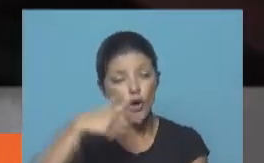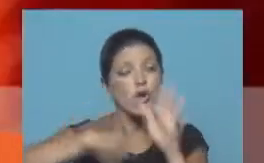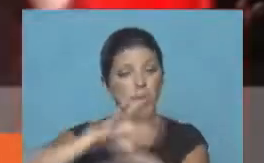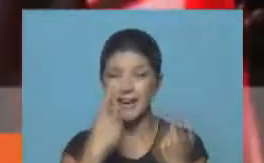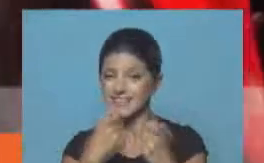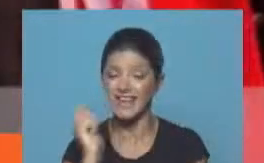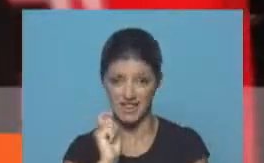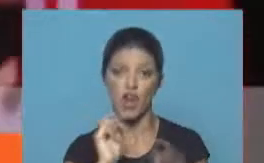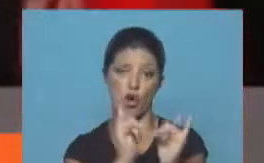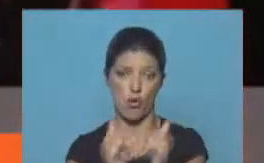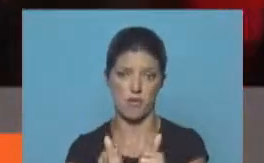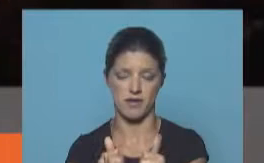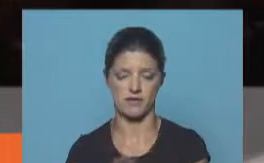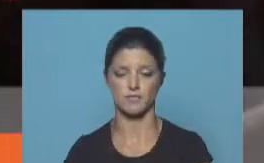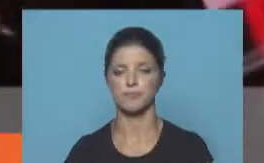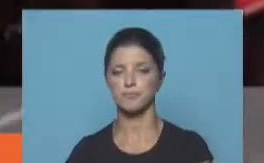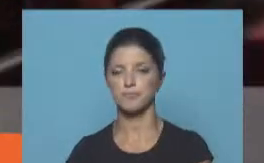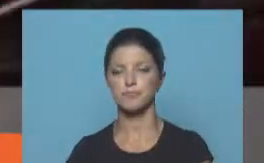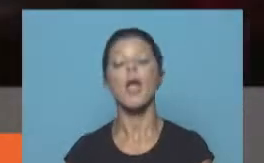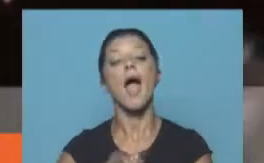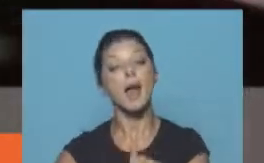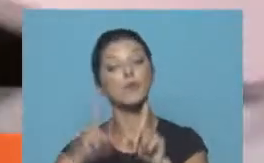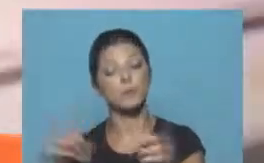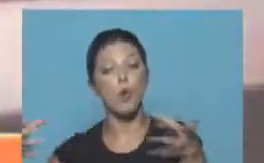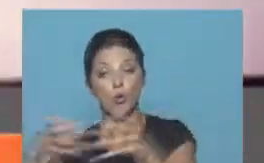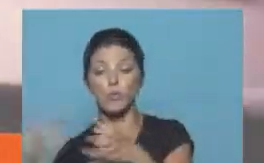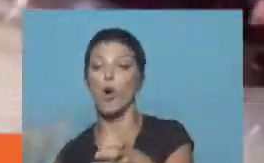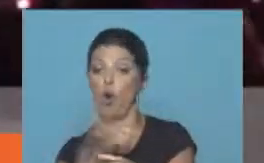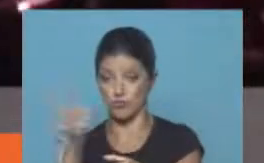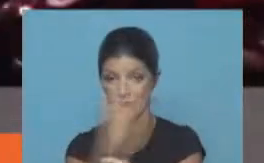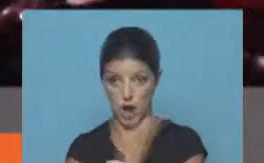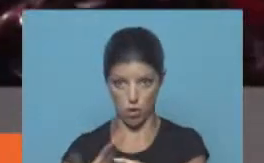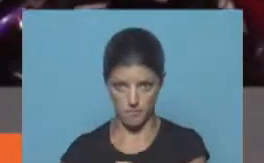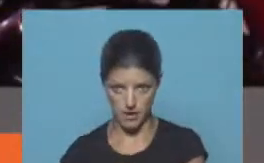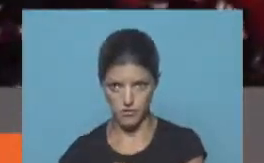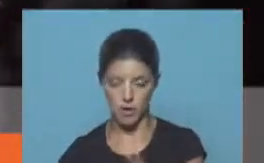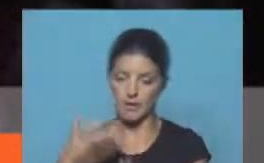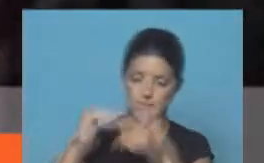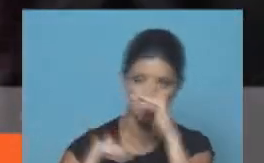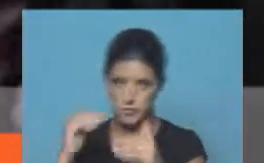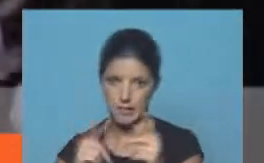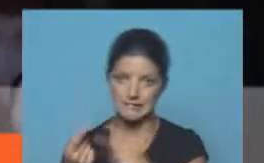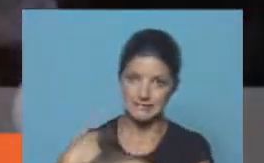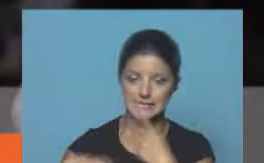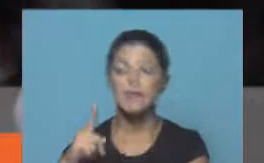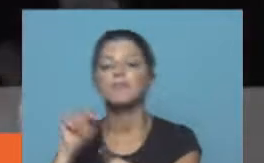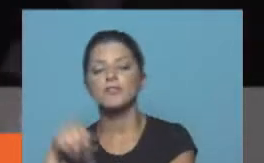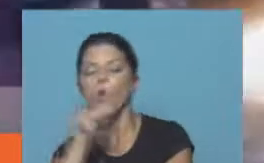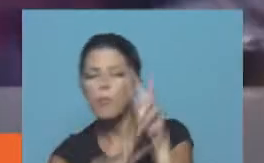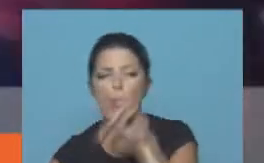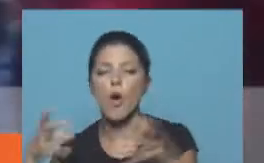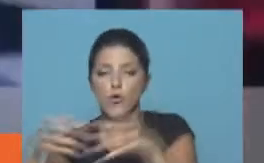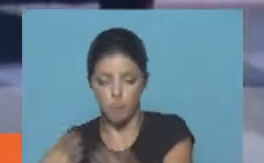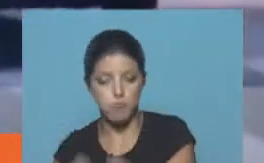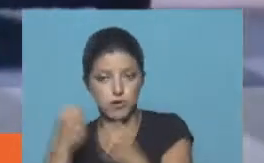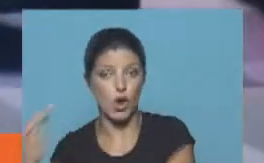jóvenes. Mientras tanto, el movimiento opositor, pese a sus vaivenes, intenta reestructurar una oposición